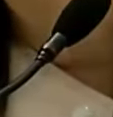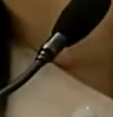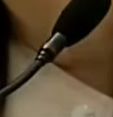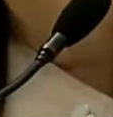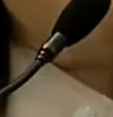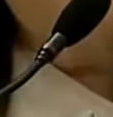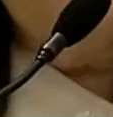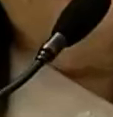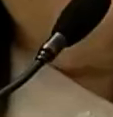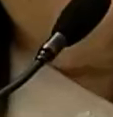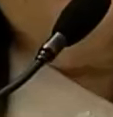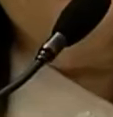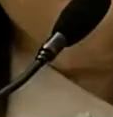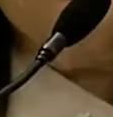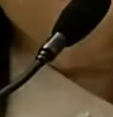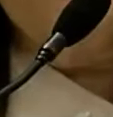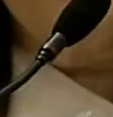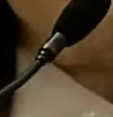comercialización de ese delito,